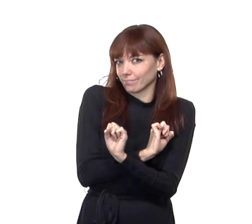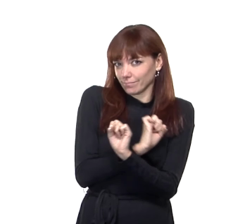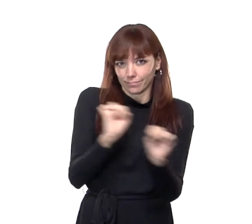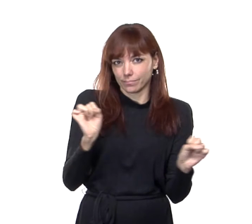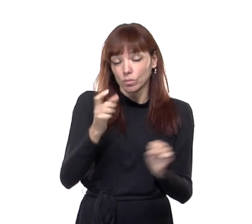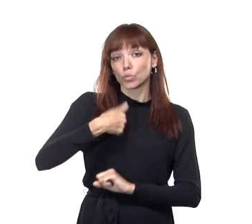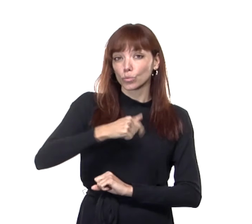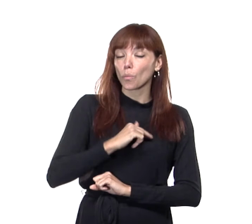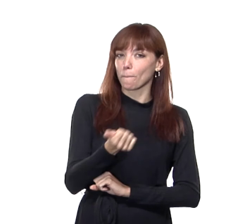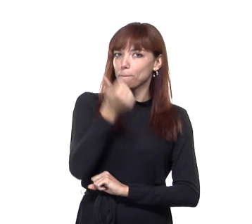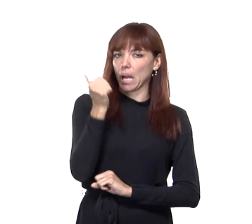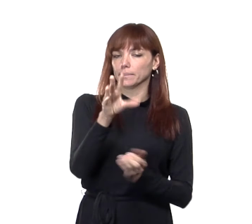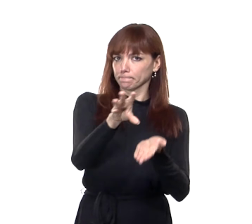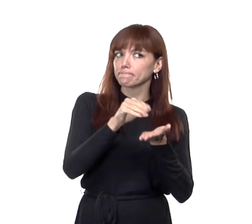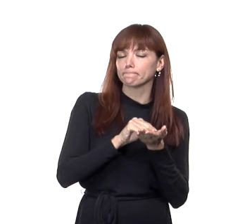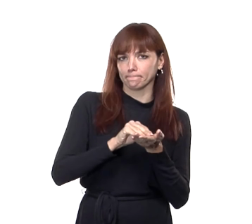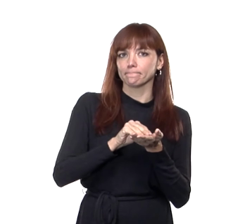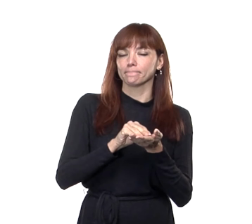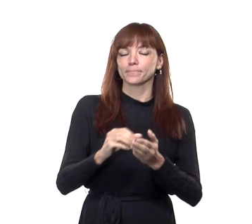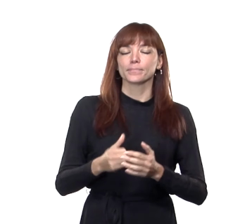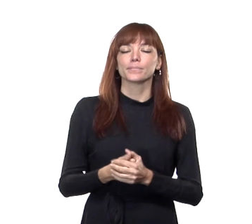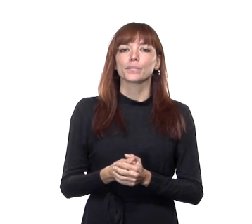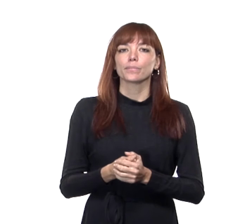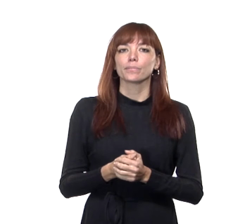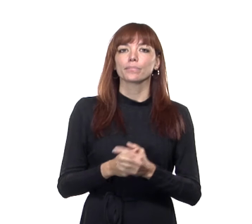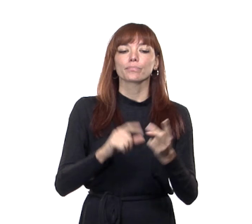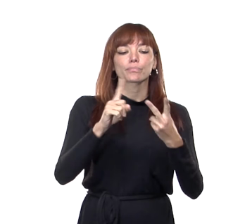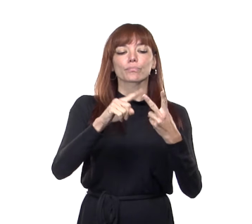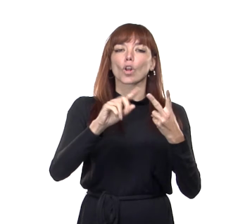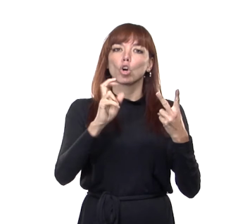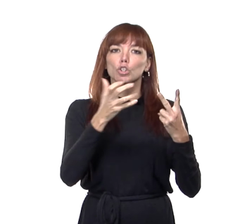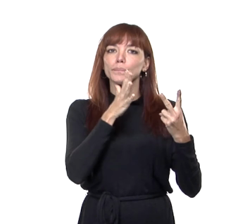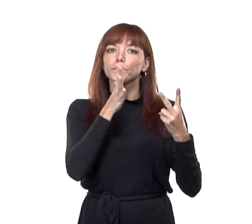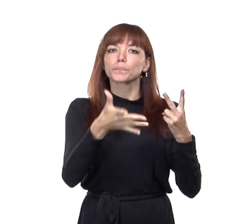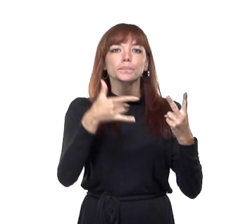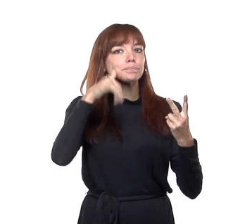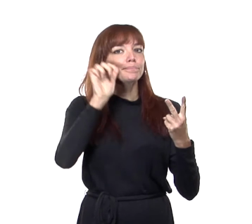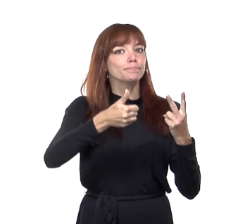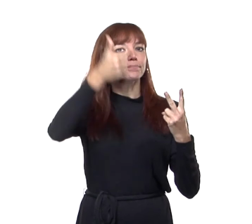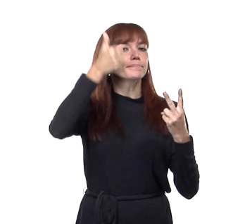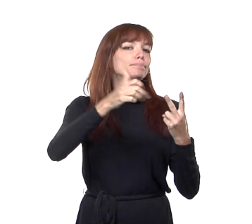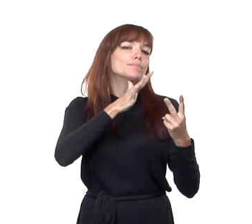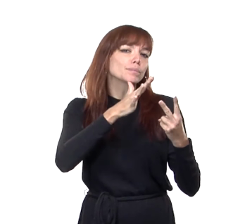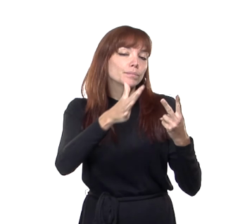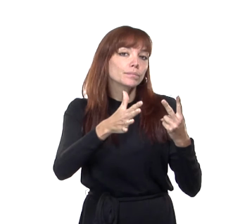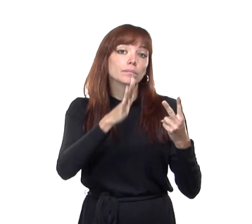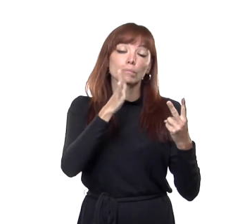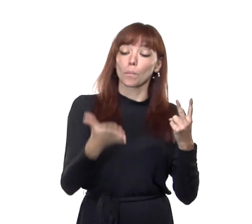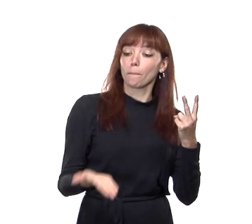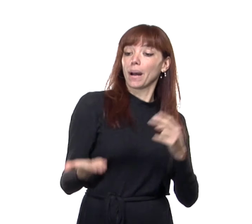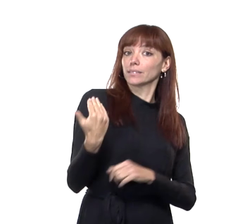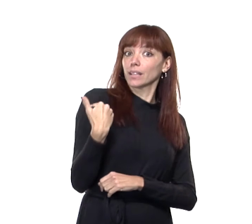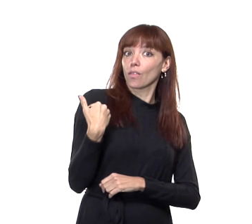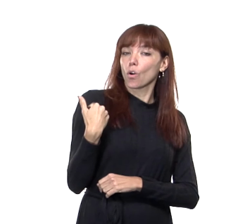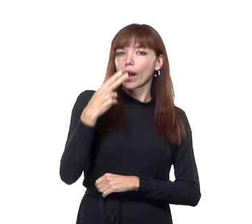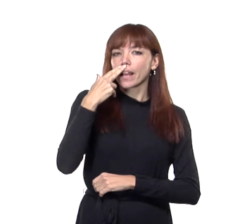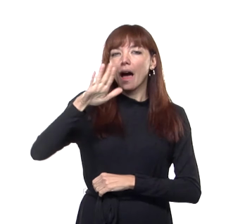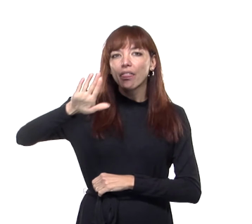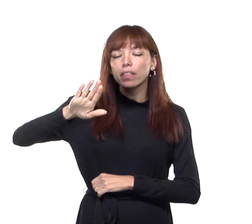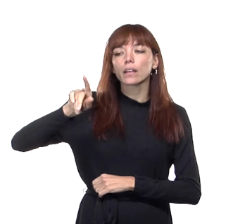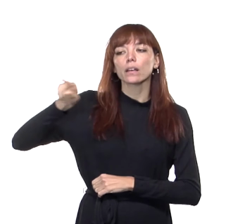sobre sobre la gente que espiaba otra razón por la cual el riesgo es mucho mayor es que el pasado los nazis tenían